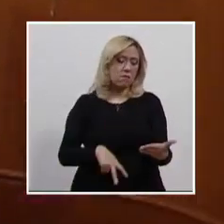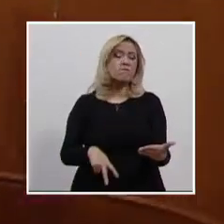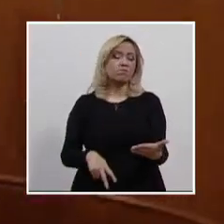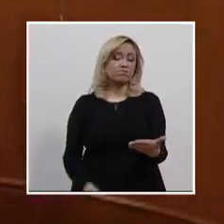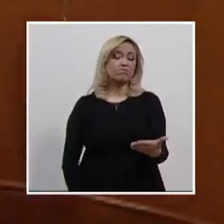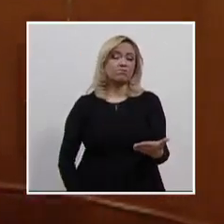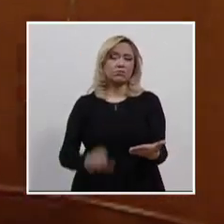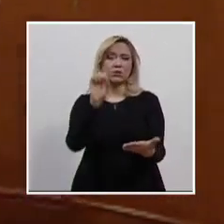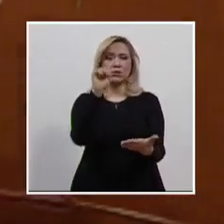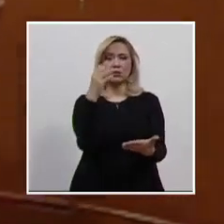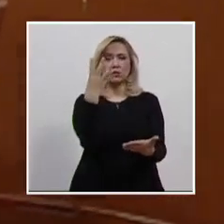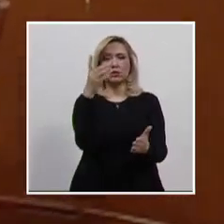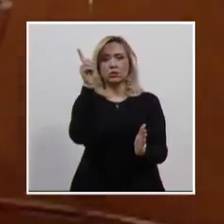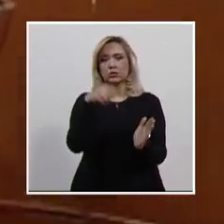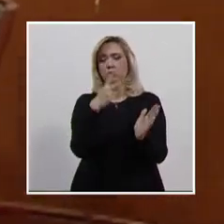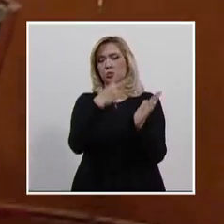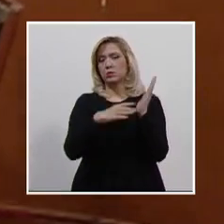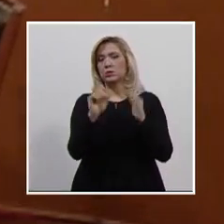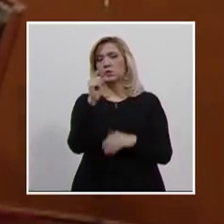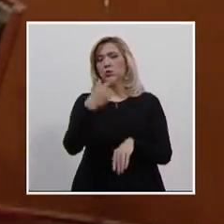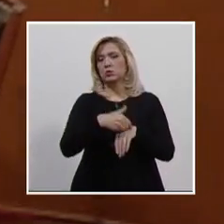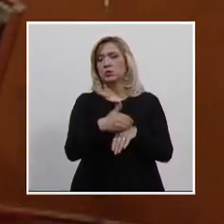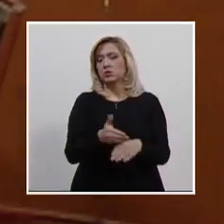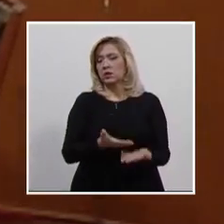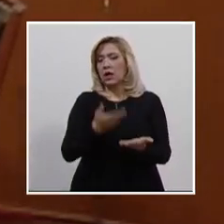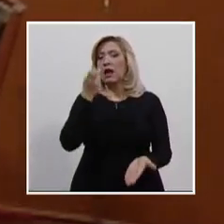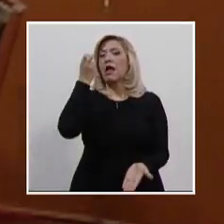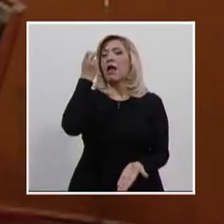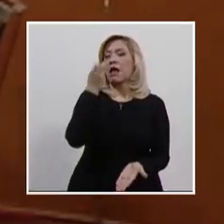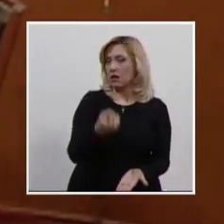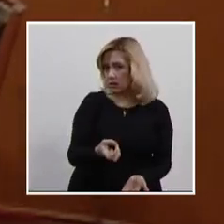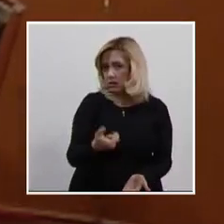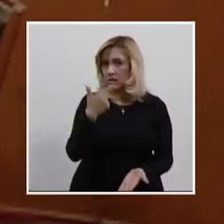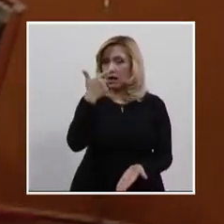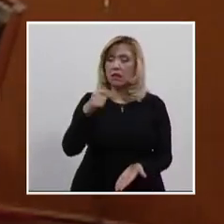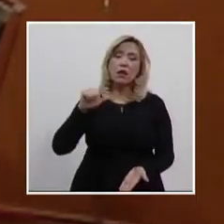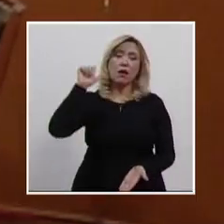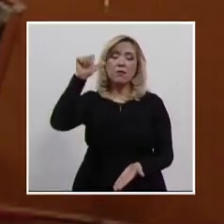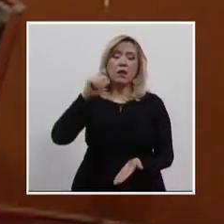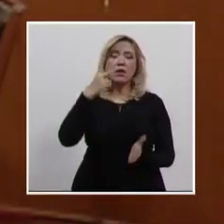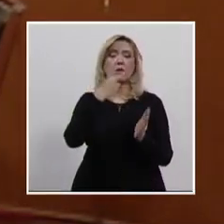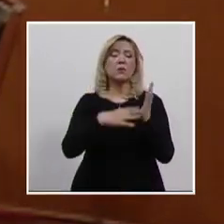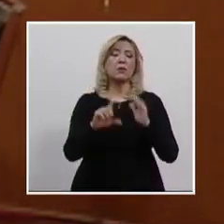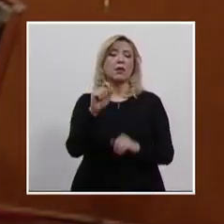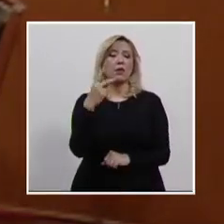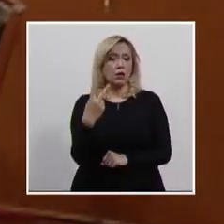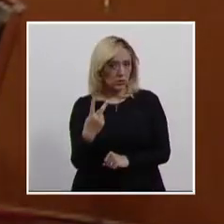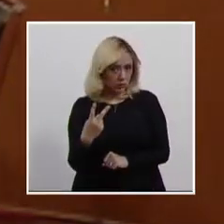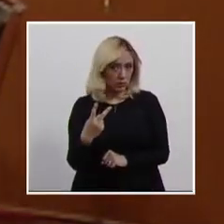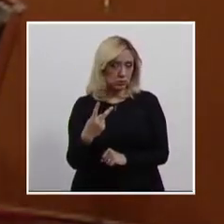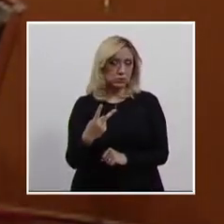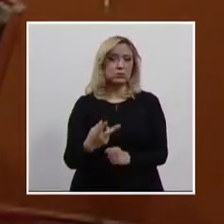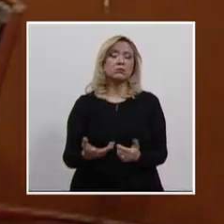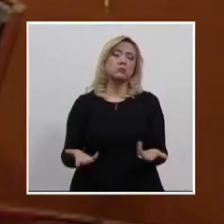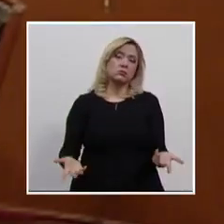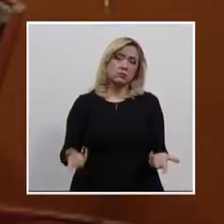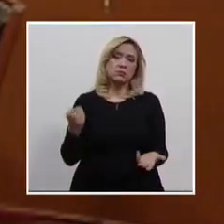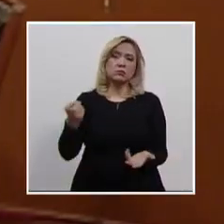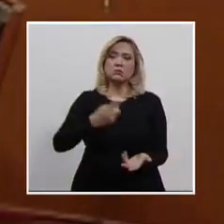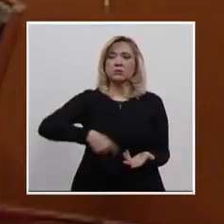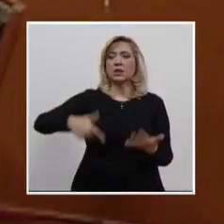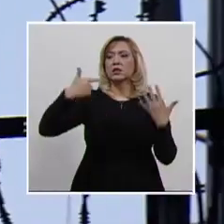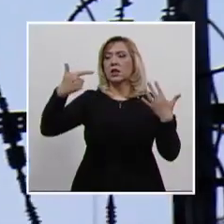inconstitucionalidad 64 de 2021, en sesión del día 7 de abril de 2022, criterios que alcanzaron los